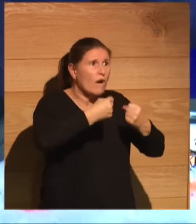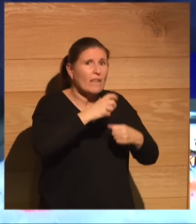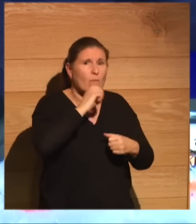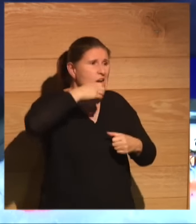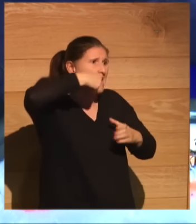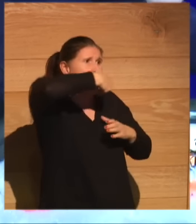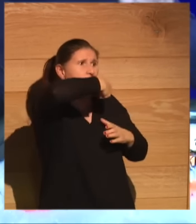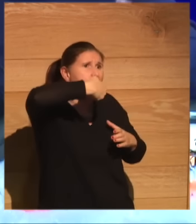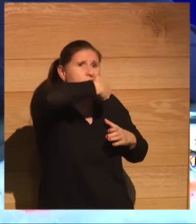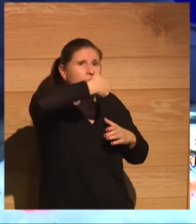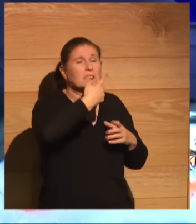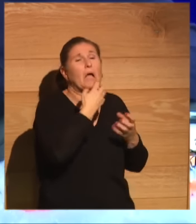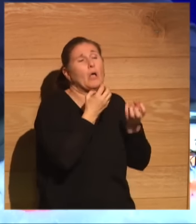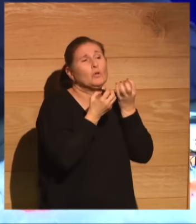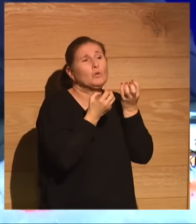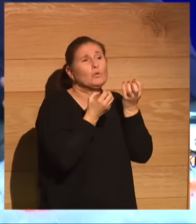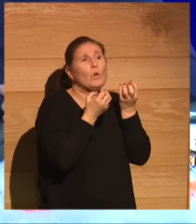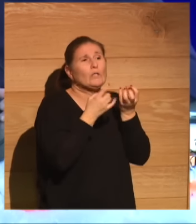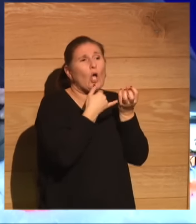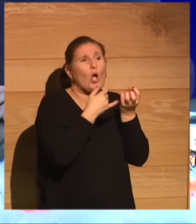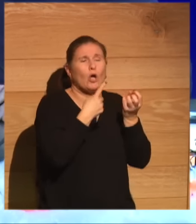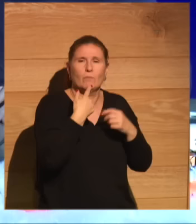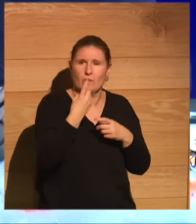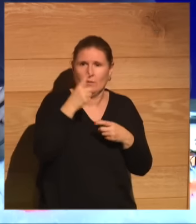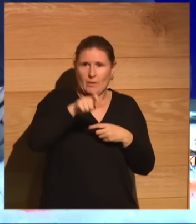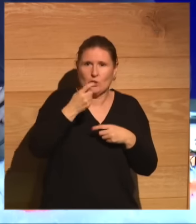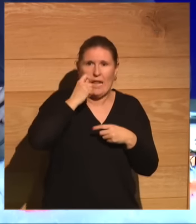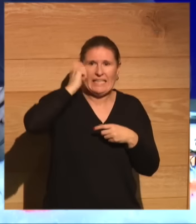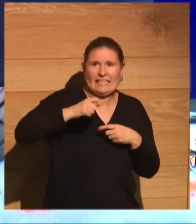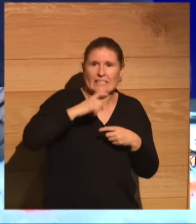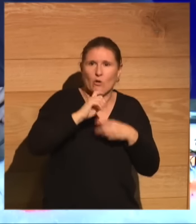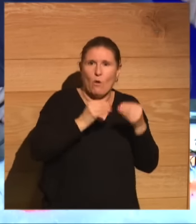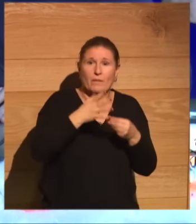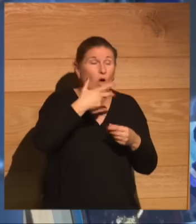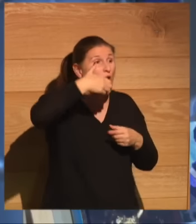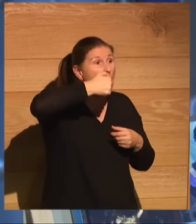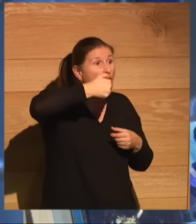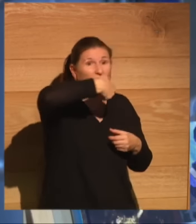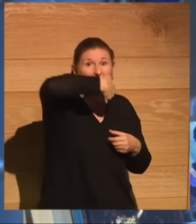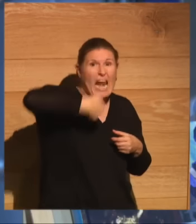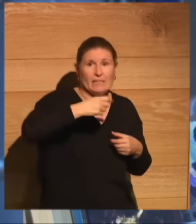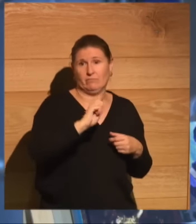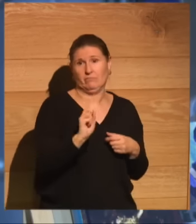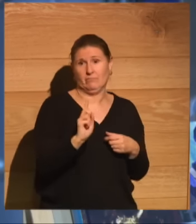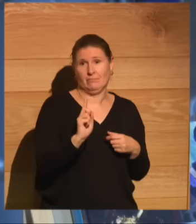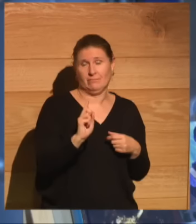tenga lánguidos, como dice. ¿Y cómo hace el dentista? Pues con alicates no. Porque es boca